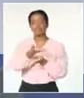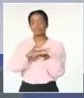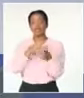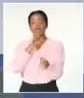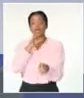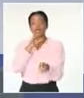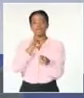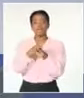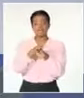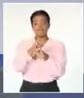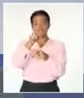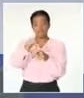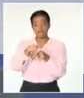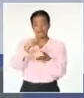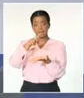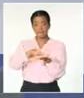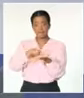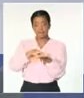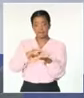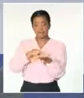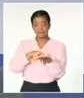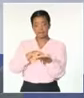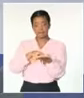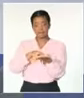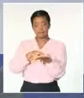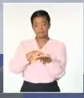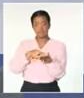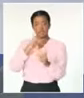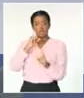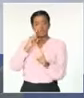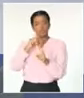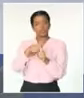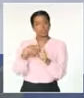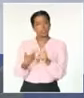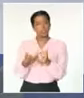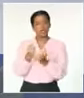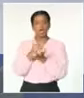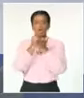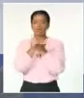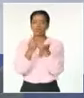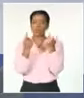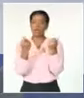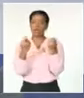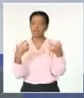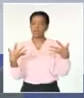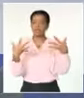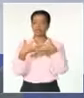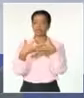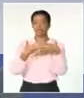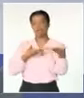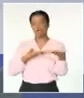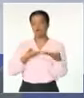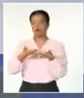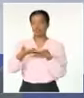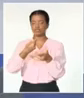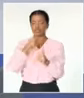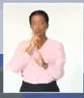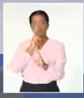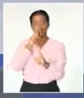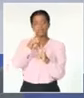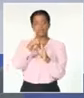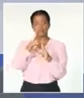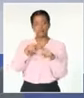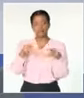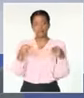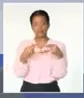décima edición de Expo Aladi. Promover la complementación económica y comercial a nivel regional forma parte de los objetivos de esta cita que